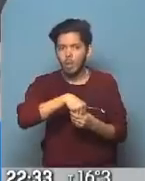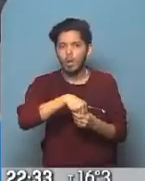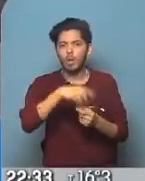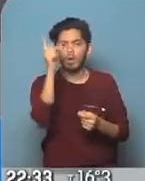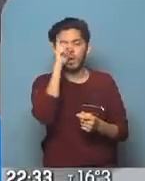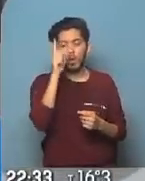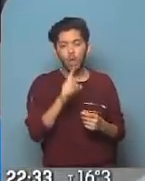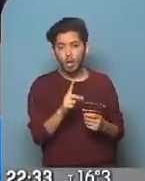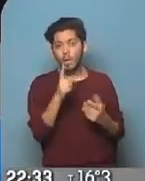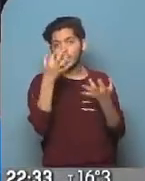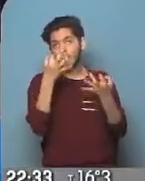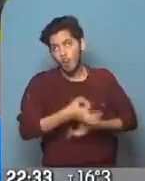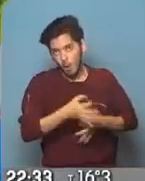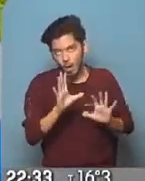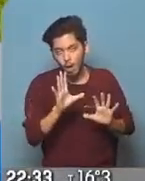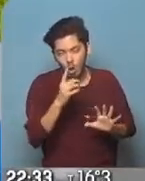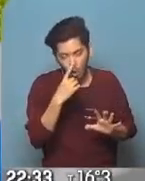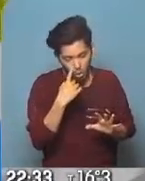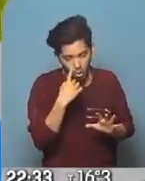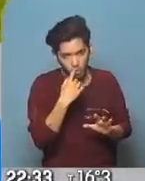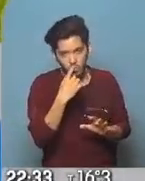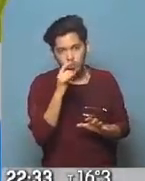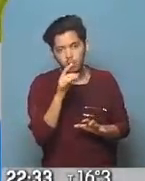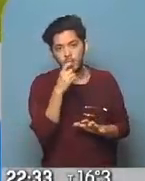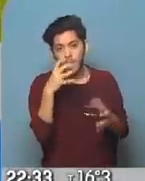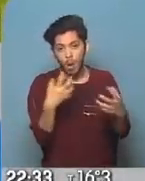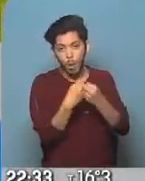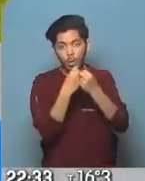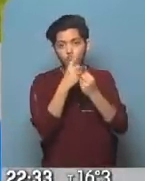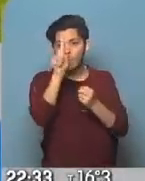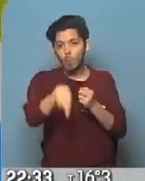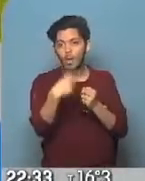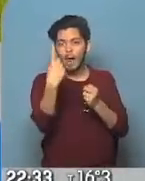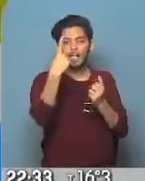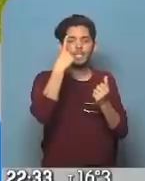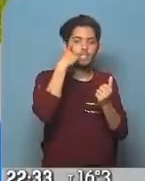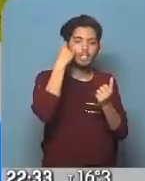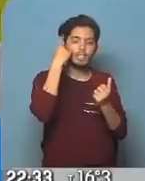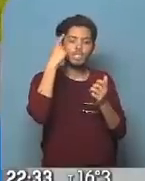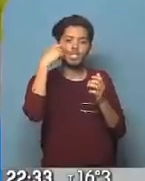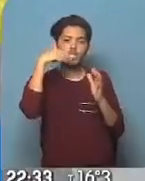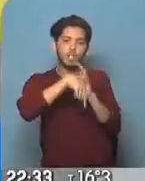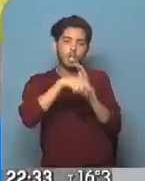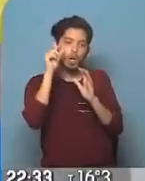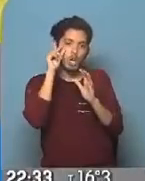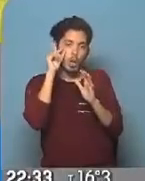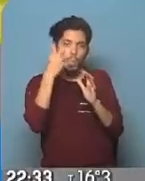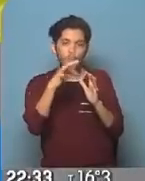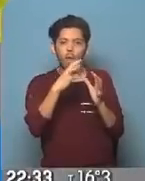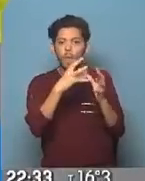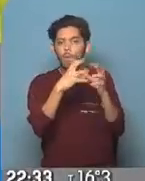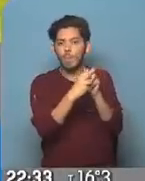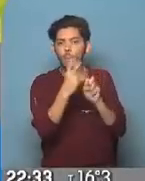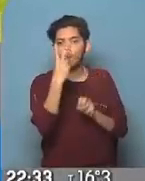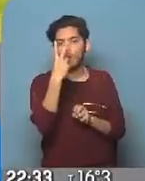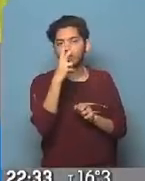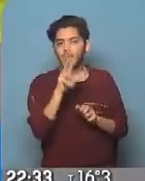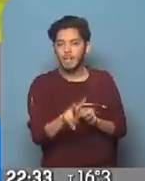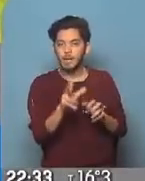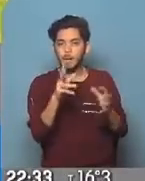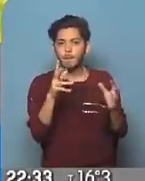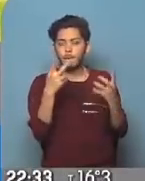simplemente de repetirlo, que es que si ese tratado se aplicara a China y Corea del Norte, deberían destruir 2/3 de su arsenal